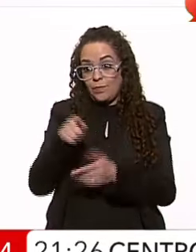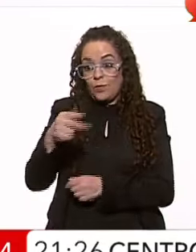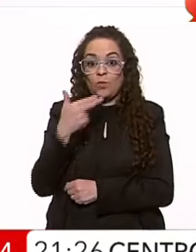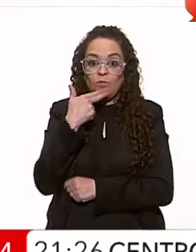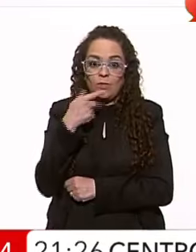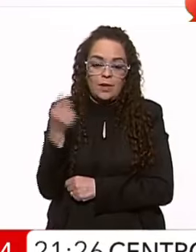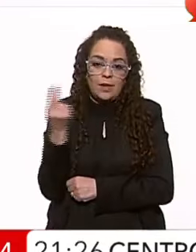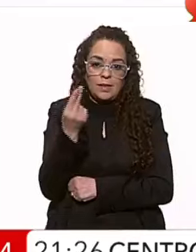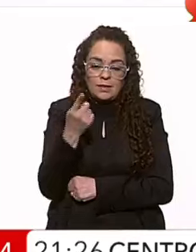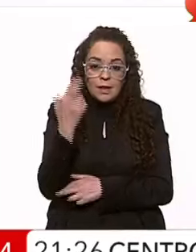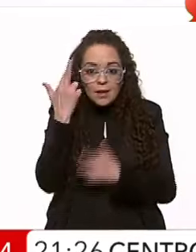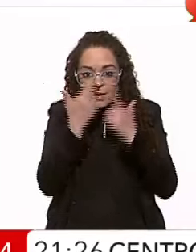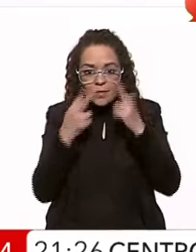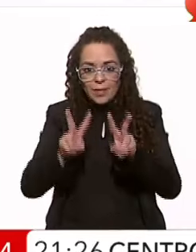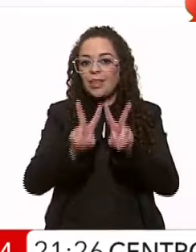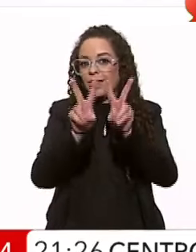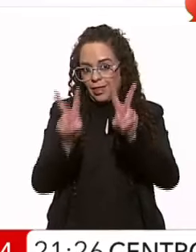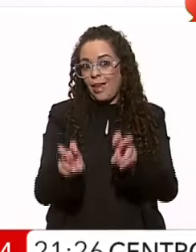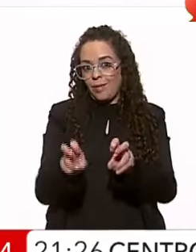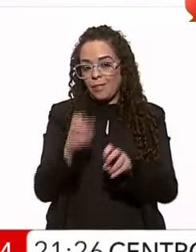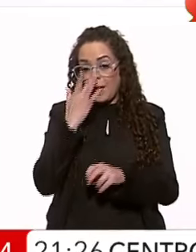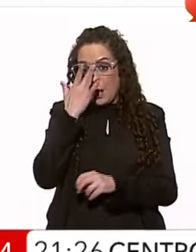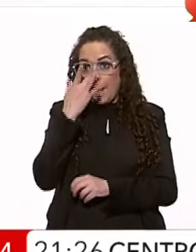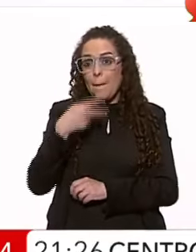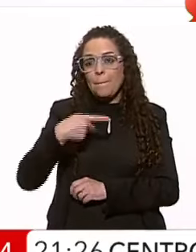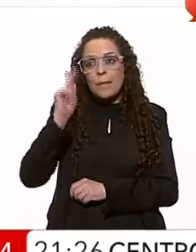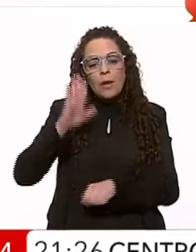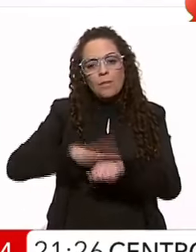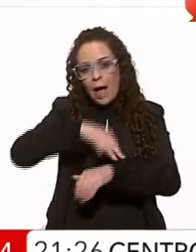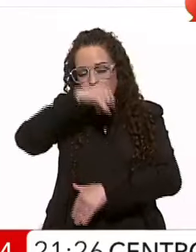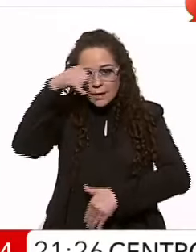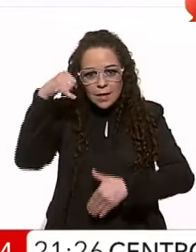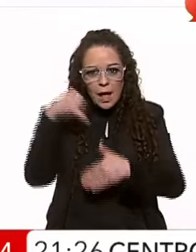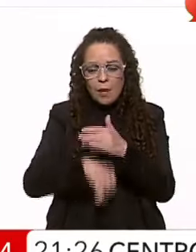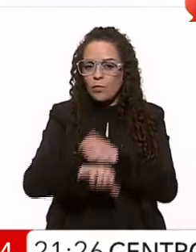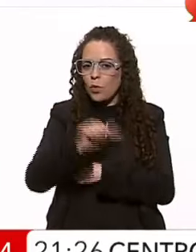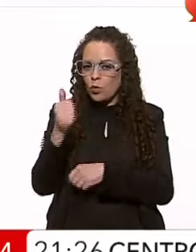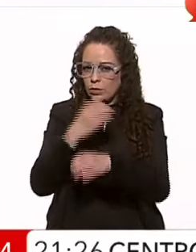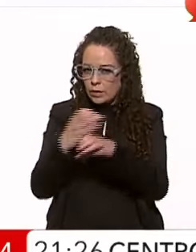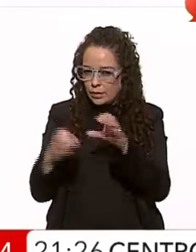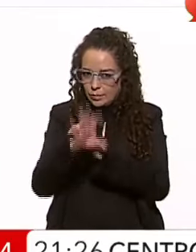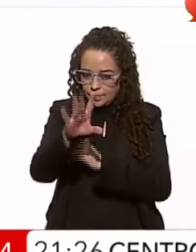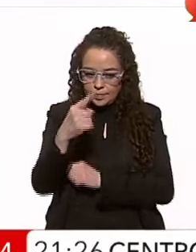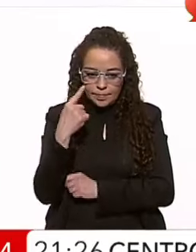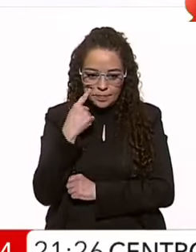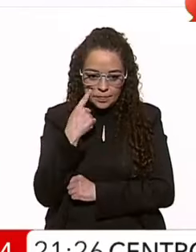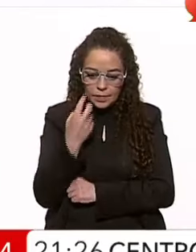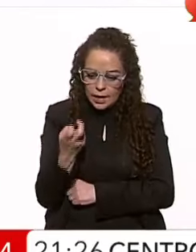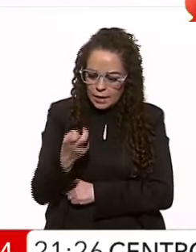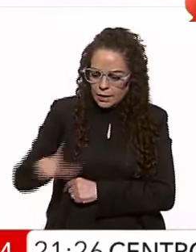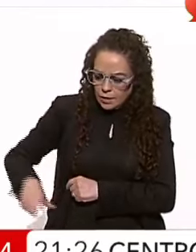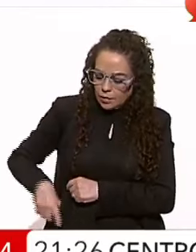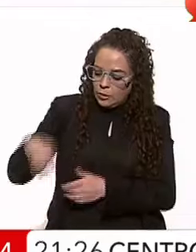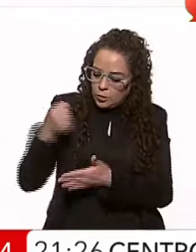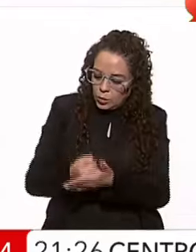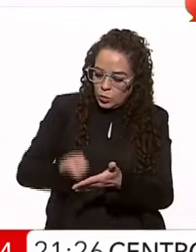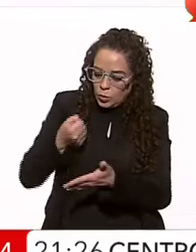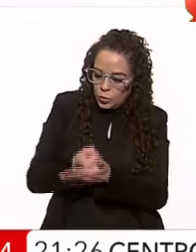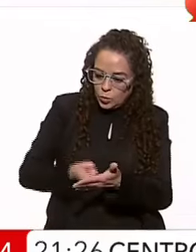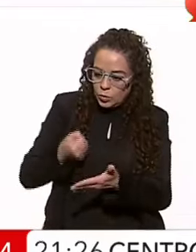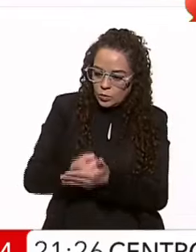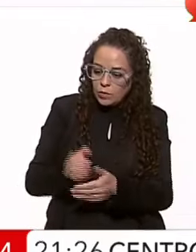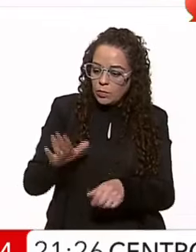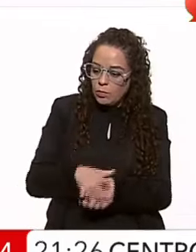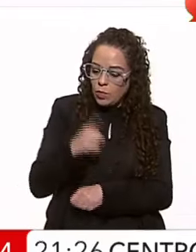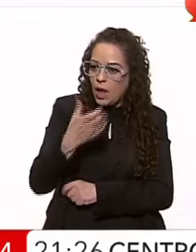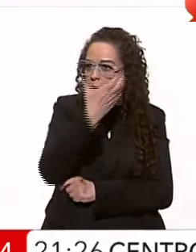Pero creo que también hay una cosa más amplia. Este gobierno ha venido trabajando por hacer una recuperación del